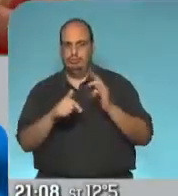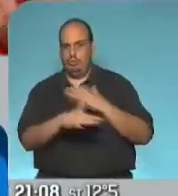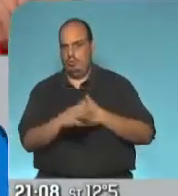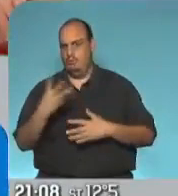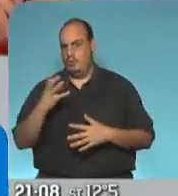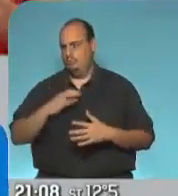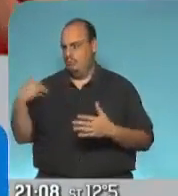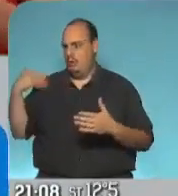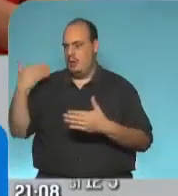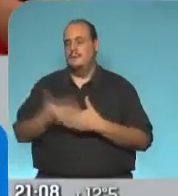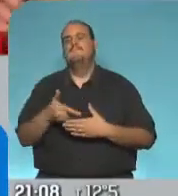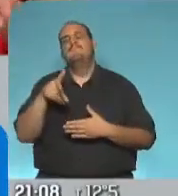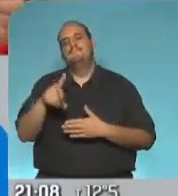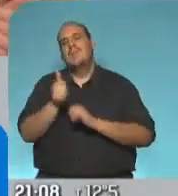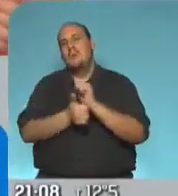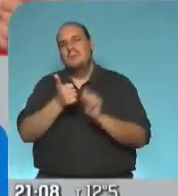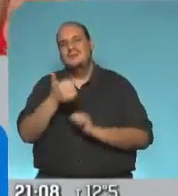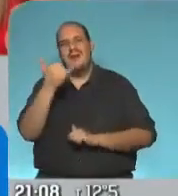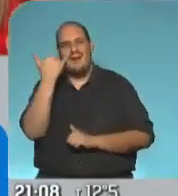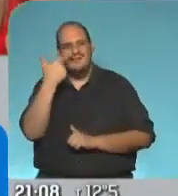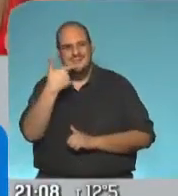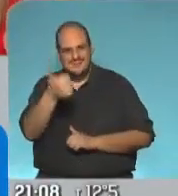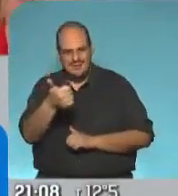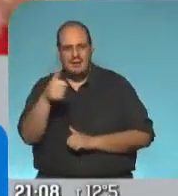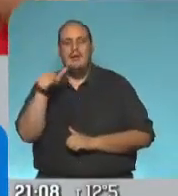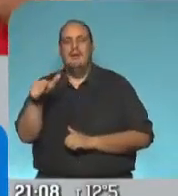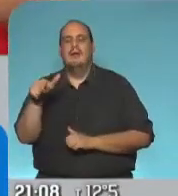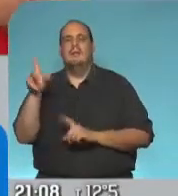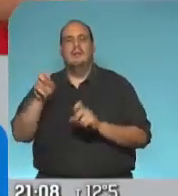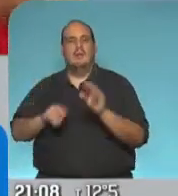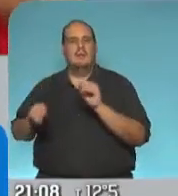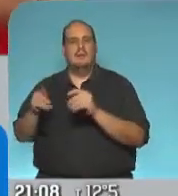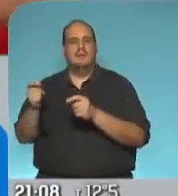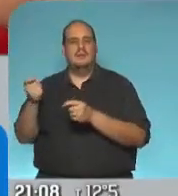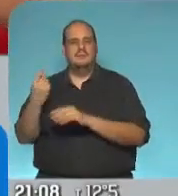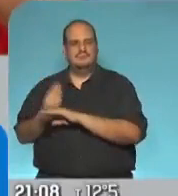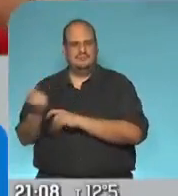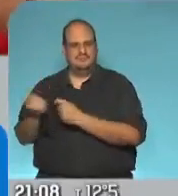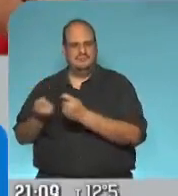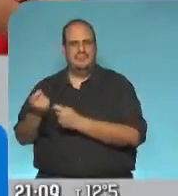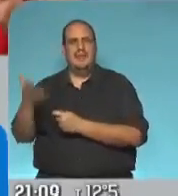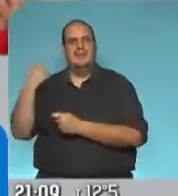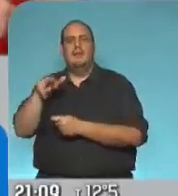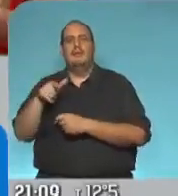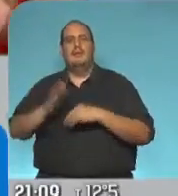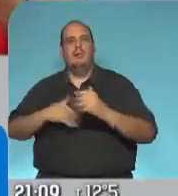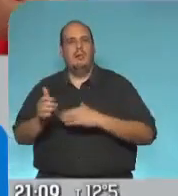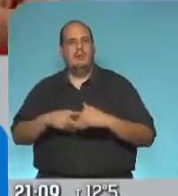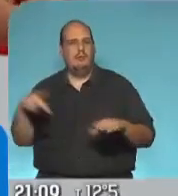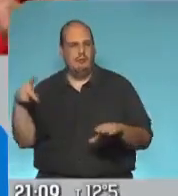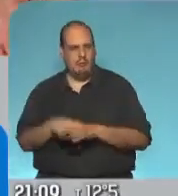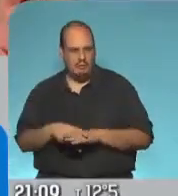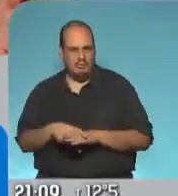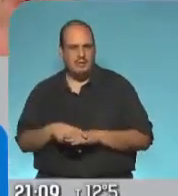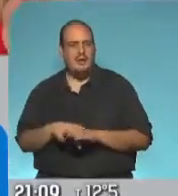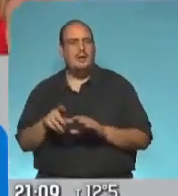en realidad AESA, en los últimos 4 años, conducido por la gestión anterior, no había hecho las obras, las había dejado inconclusas, y también le reprocha